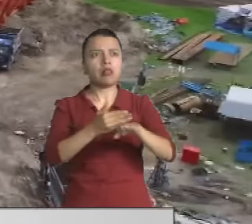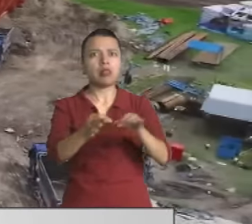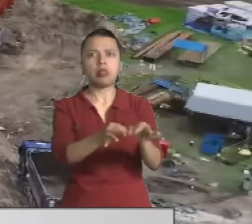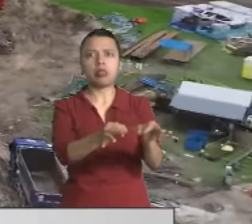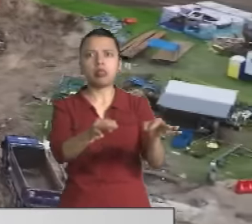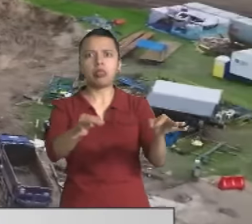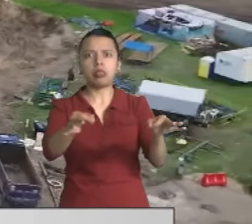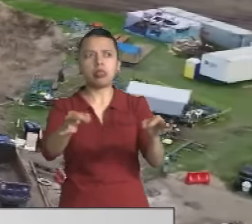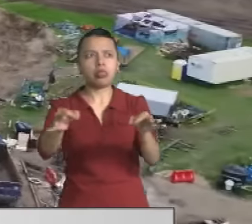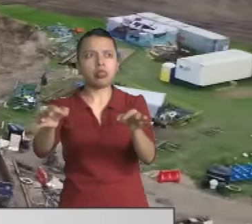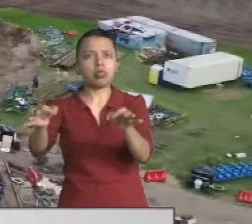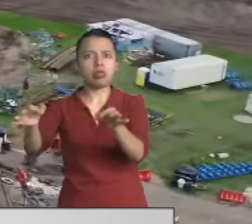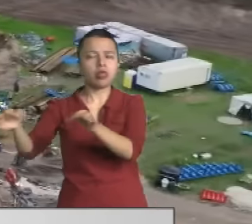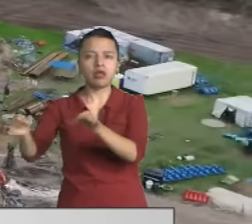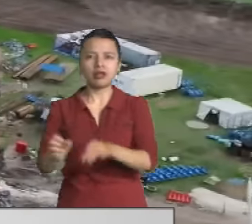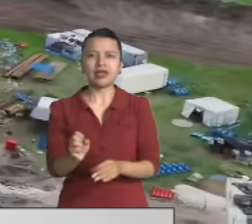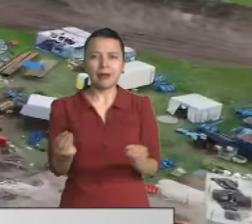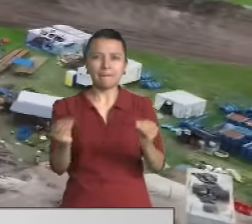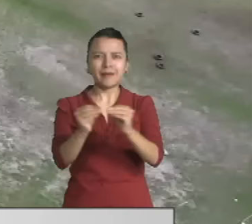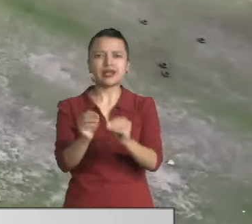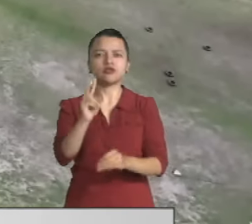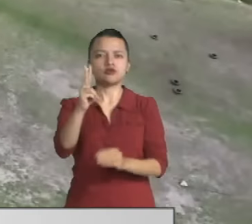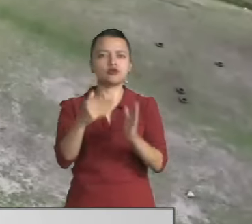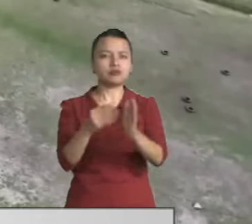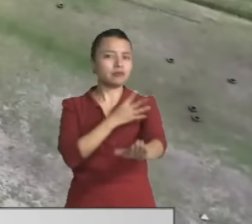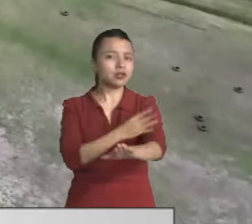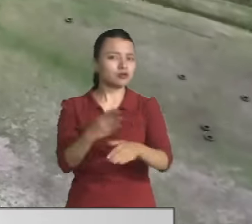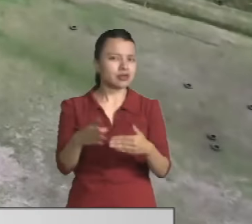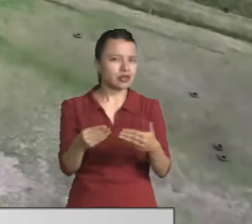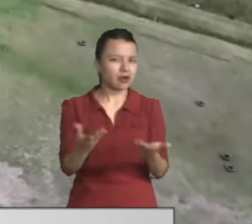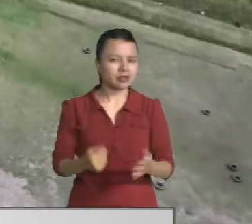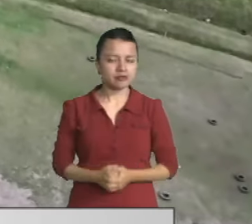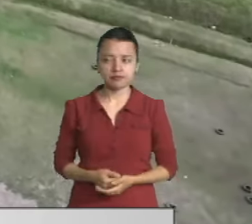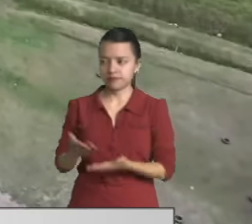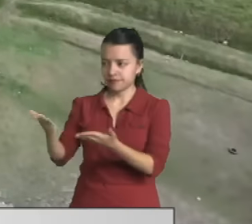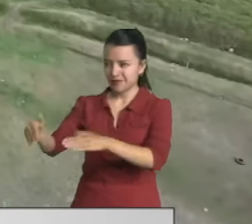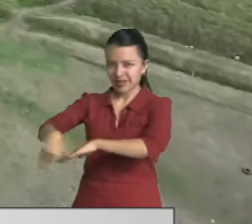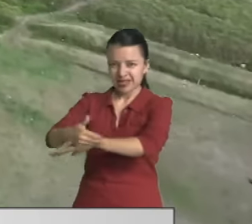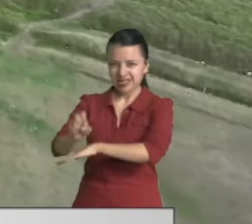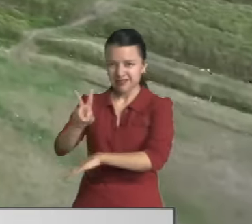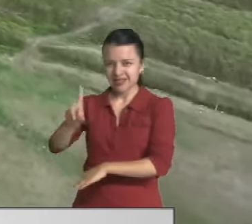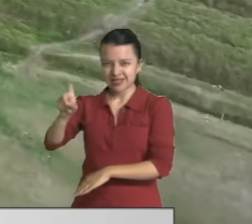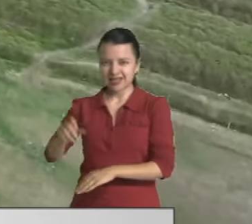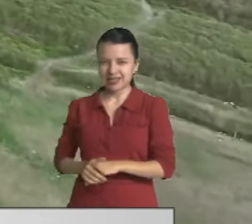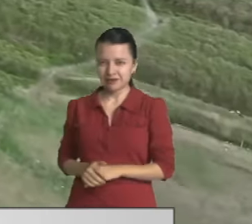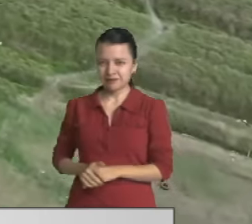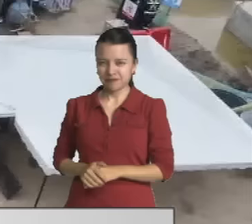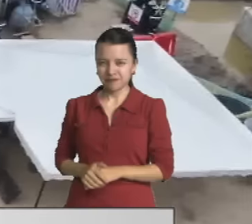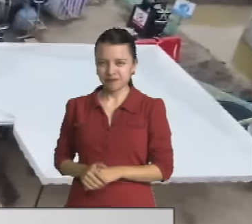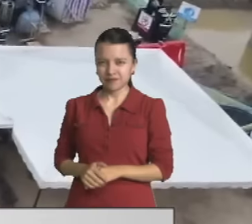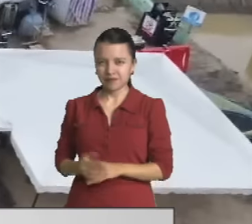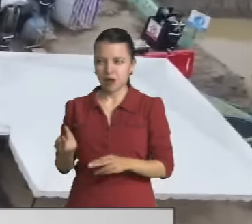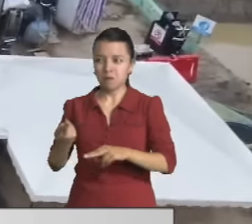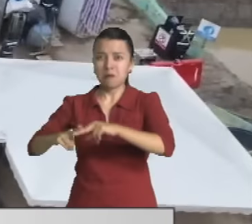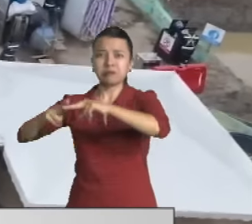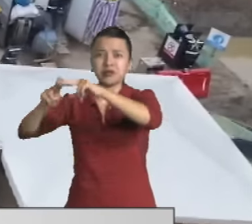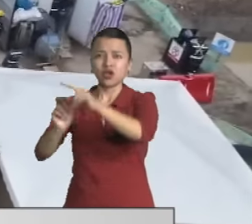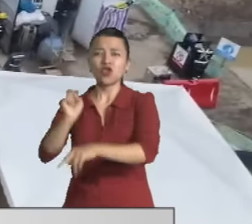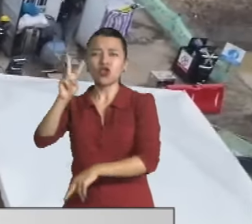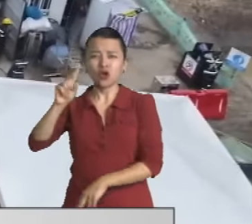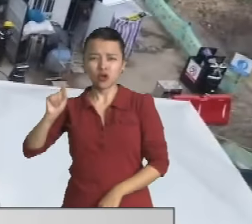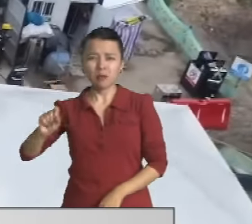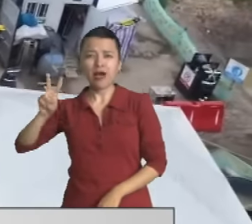calle 26, la calle 26 con los nules costaba 800 mil millones de pesos. ¿Sabe cuánto terminó costando? 2,2 billones de